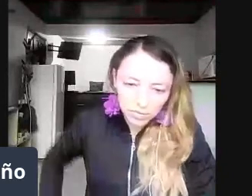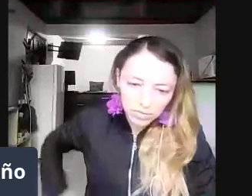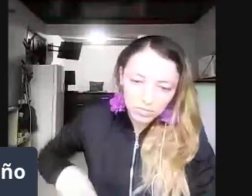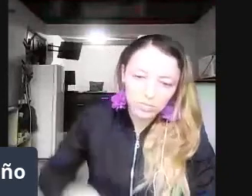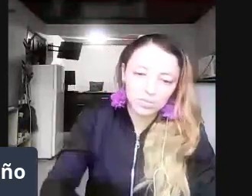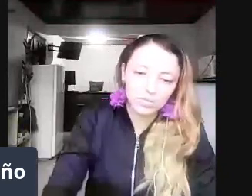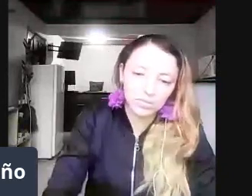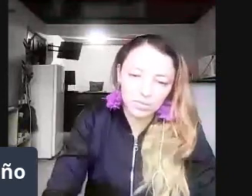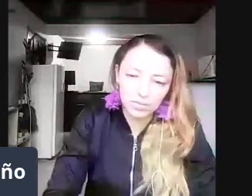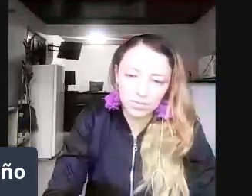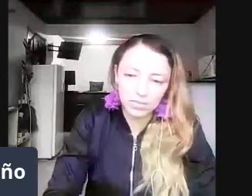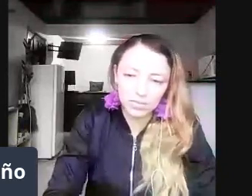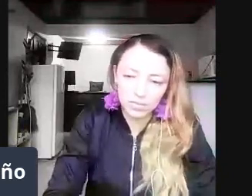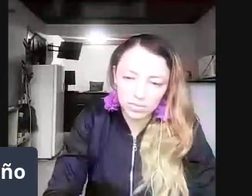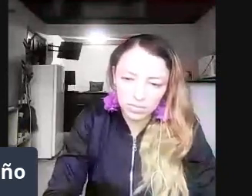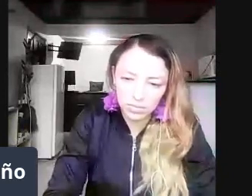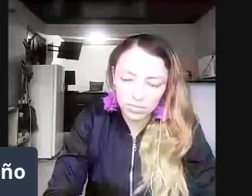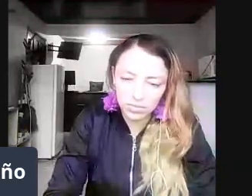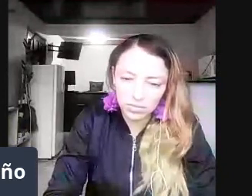situaciones